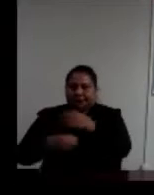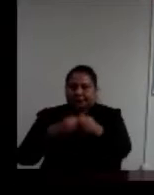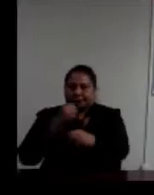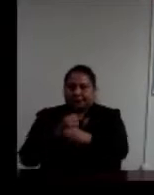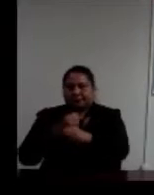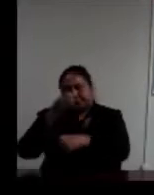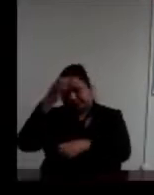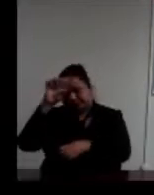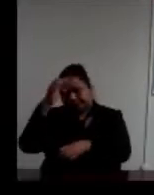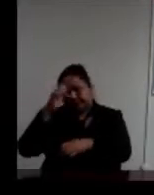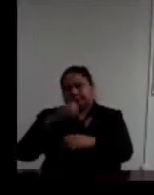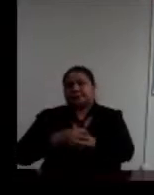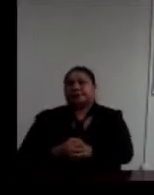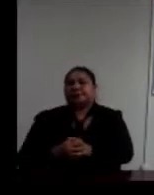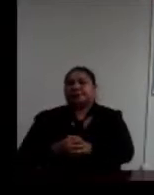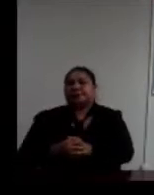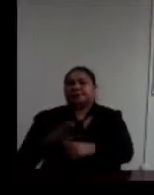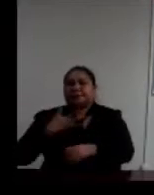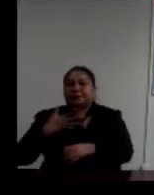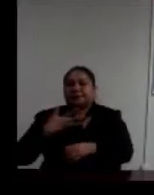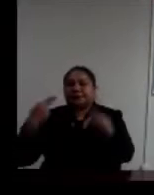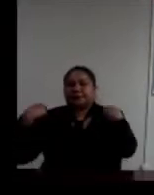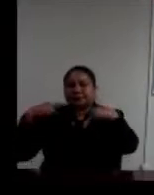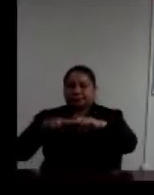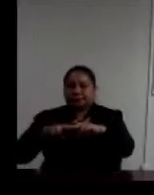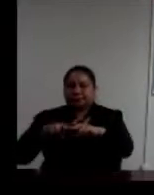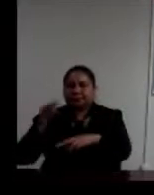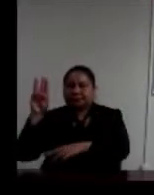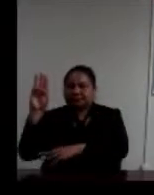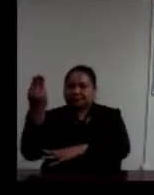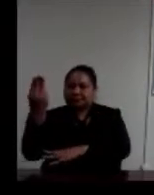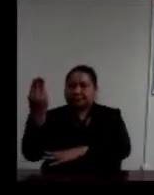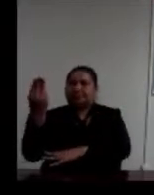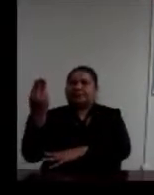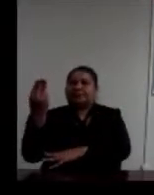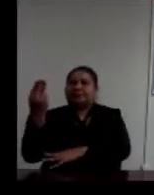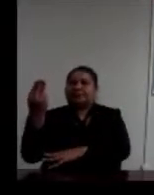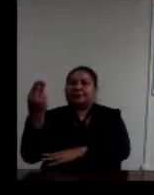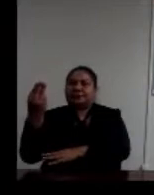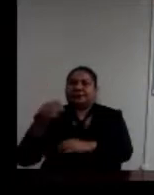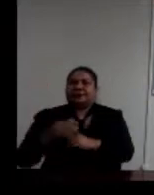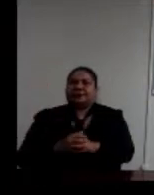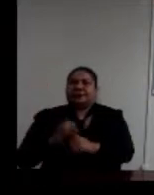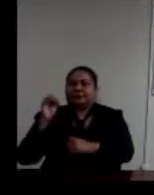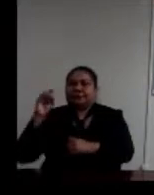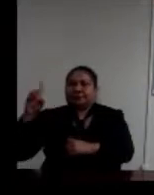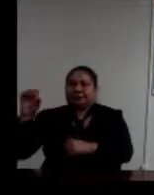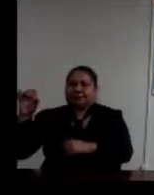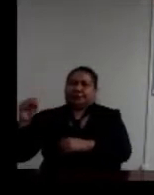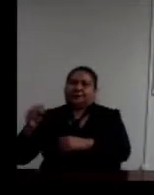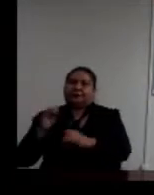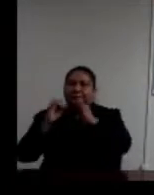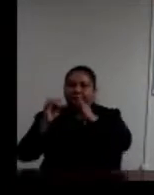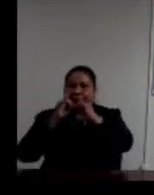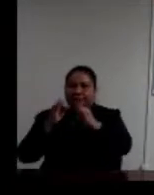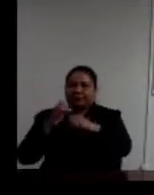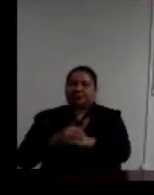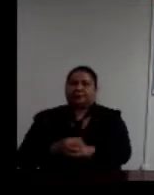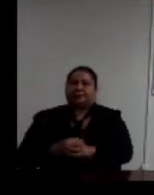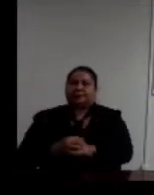años de experiencia. Tiene la maestría en docencia por el Instituto Santa Ana. Es intérprete